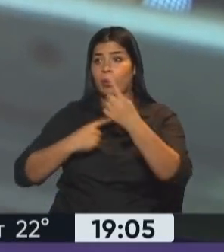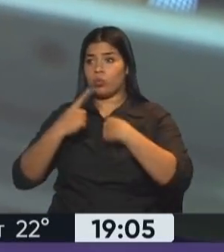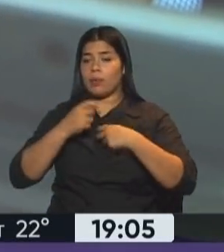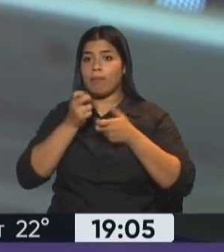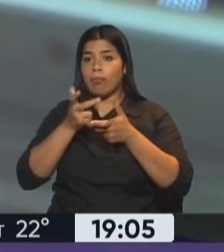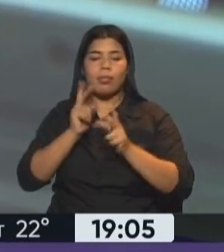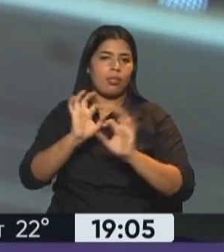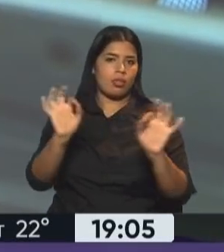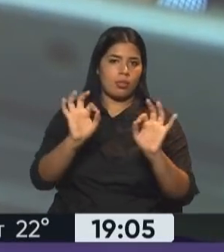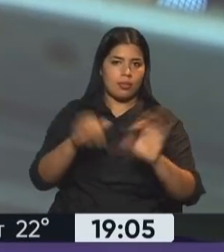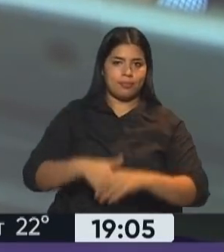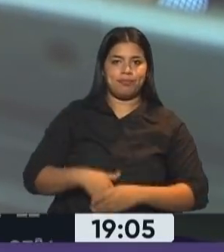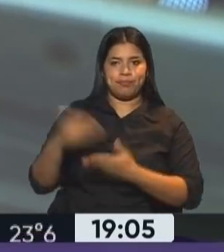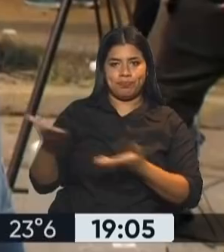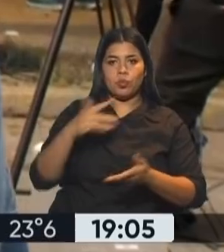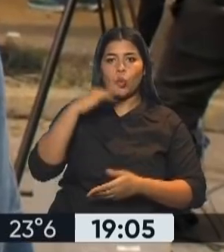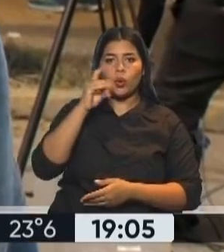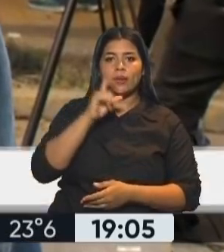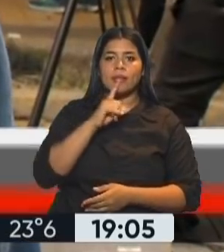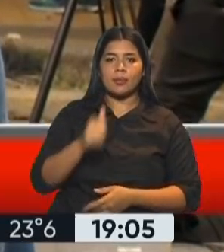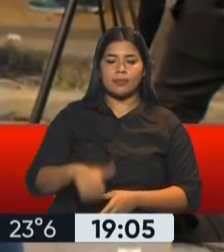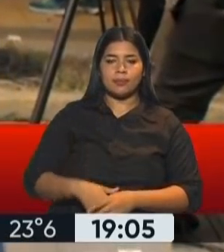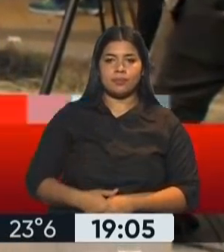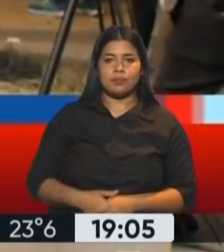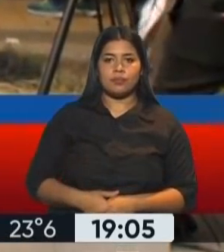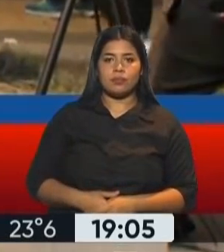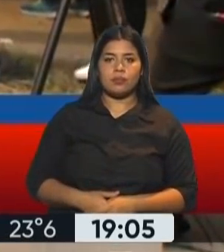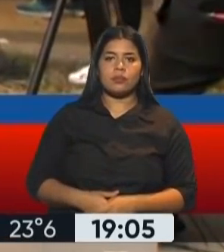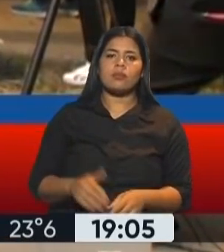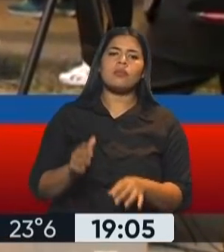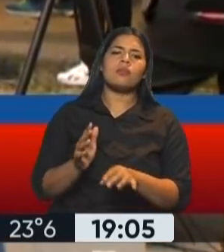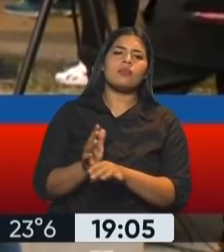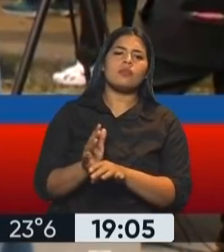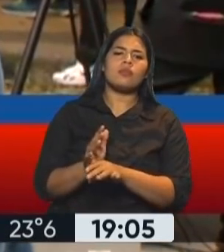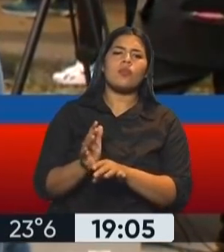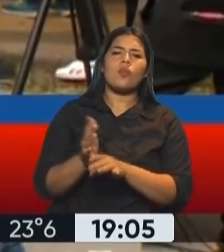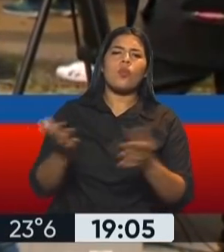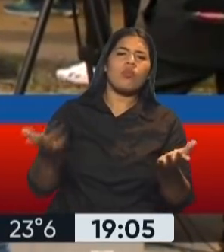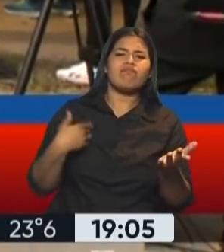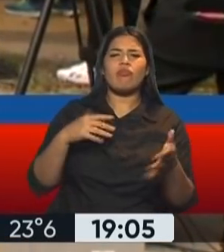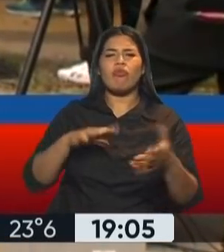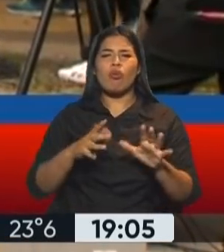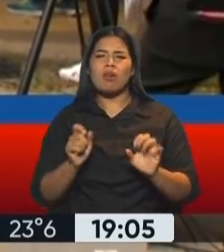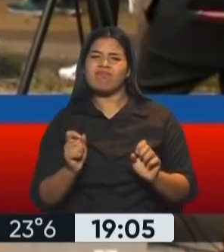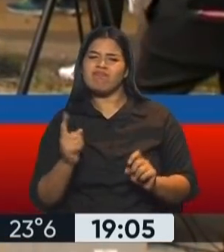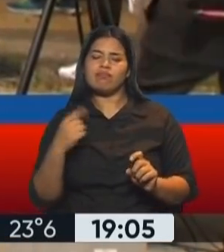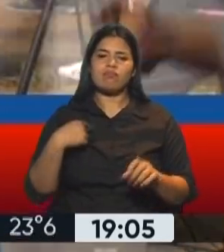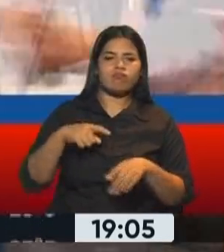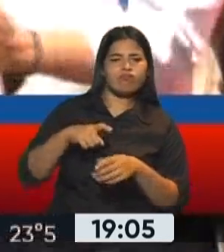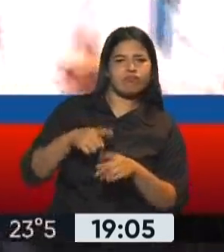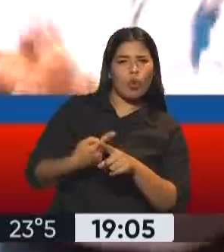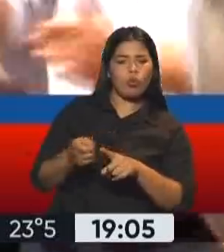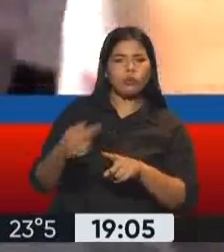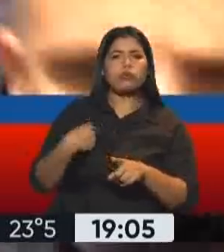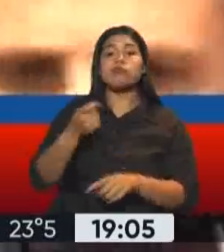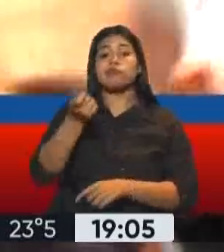de nuestra enviada especial Julieta Albul. Como si fuera una especie de mitin político, el expresidente Mauricio Macri